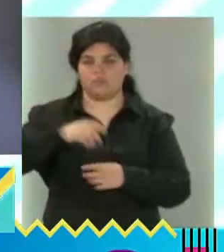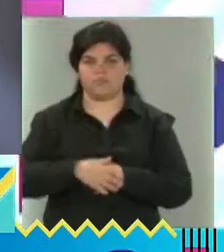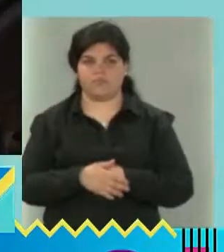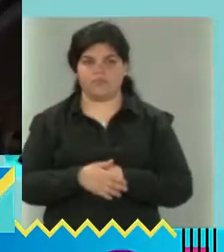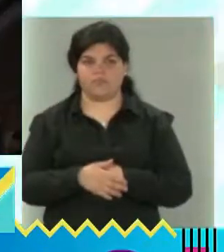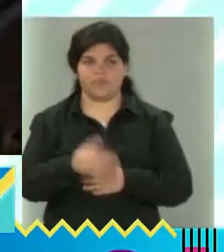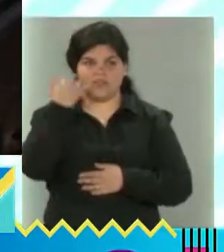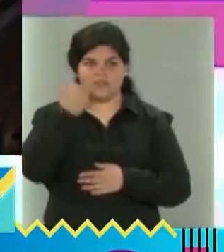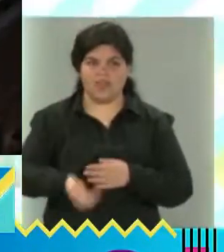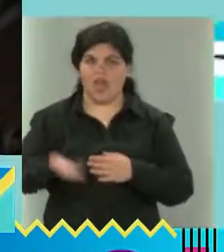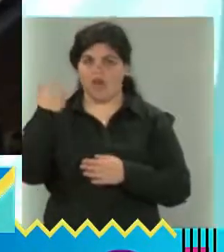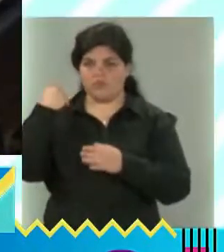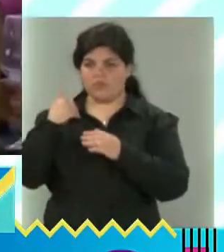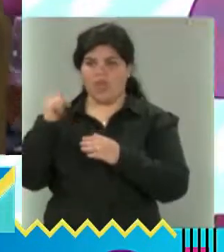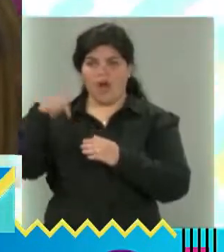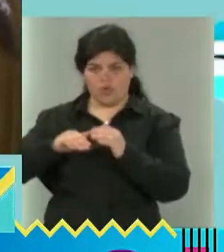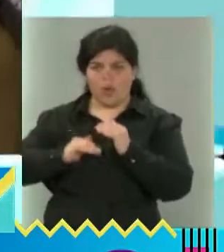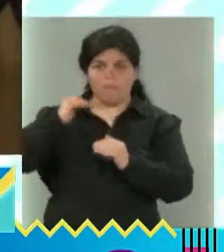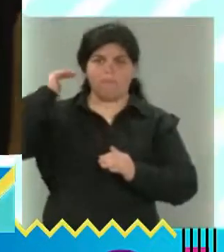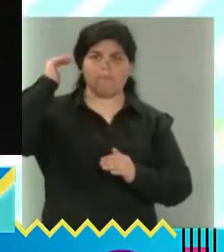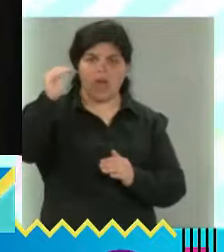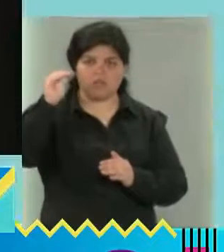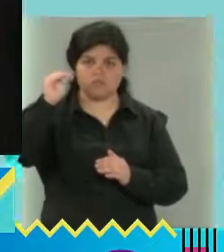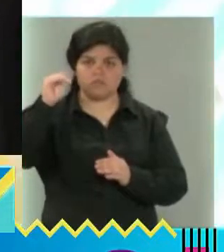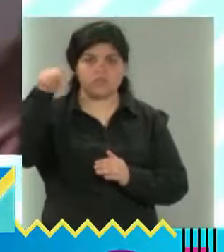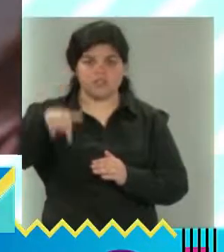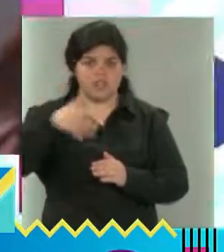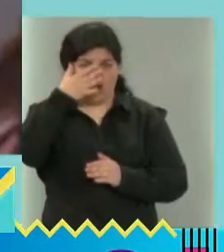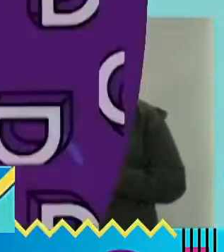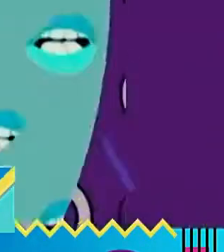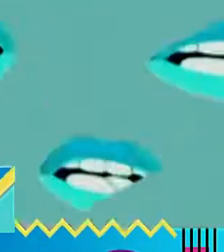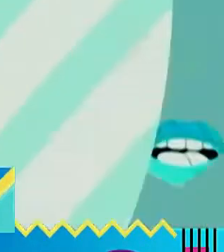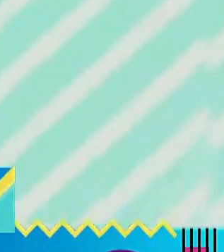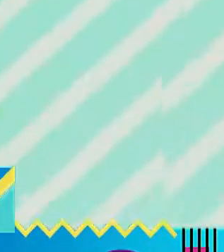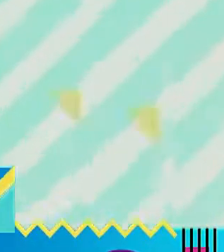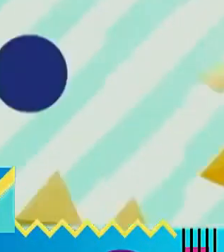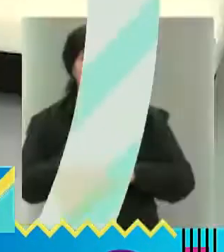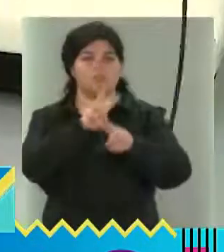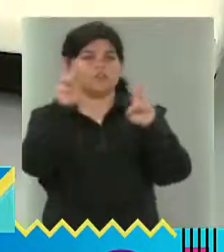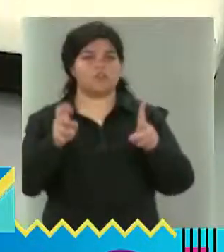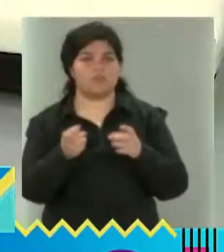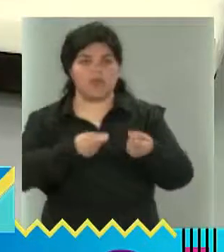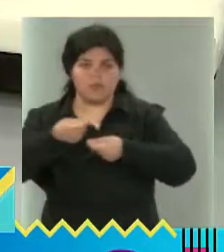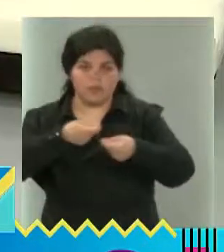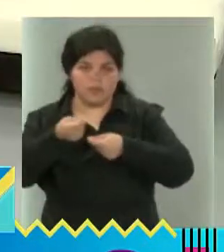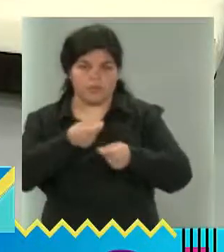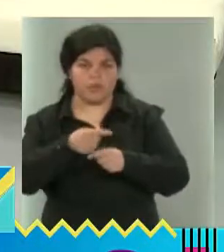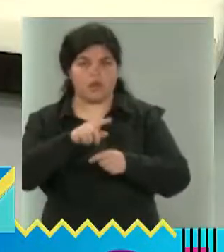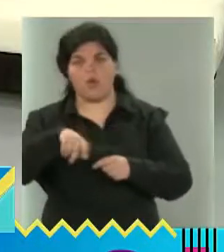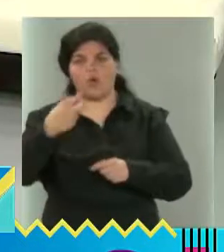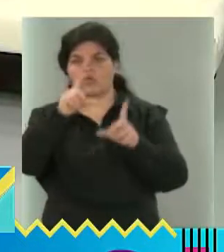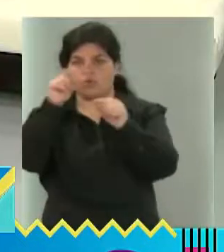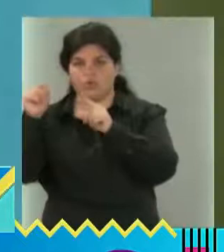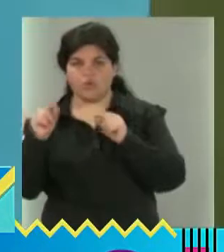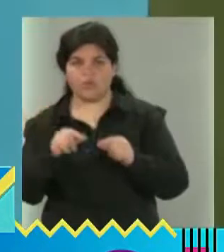unos años y es un problema grave realmente. Bien, en términos de comercialización y de la baja en las compras, para dar otros números, bueno, acá hay